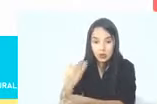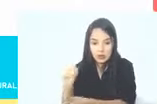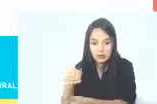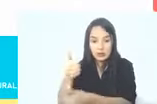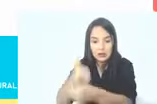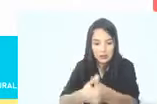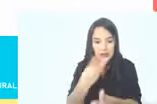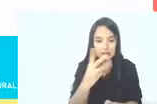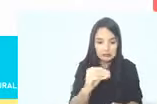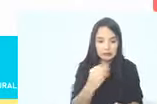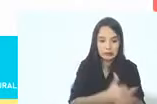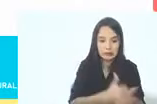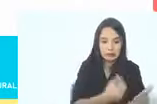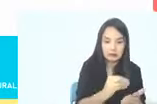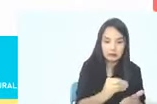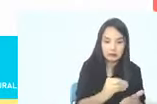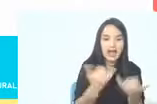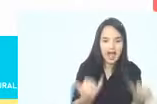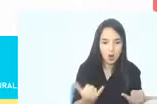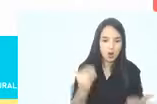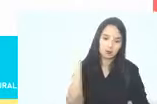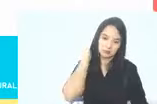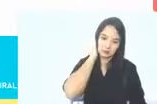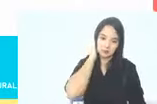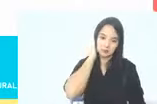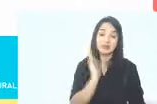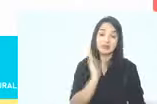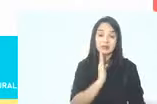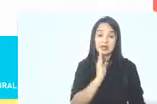les toca a ellos que día, un laboratorio.